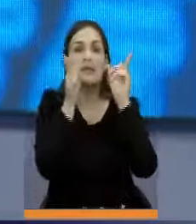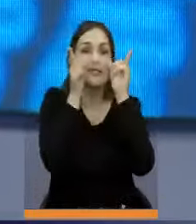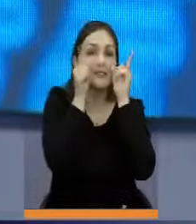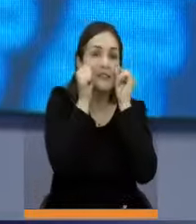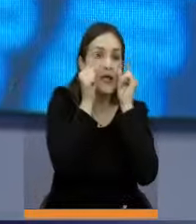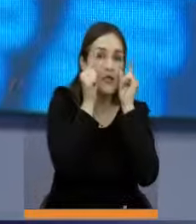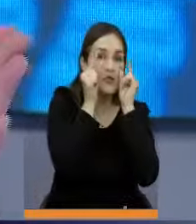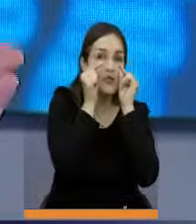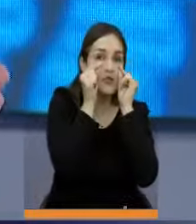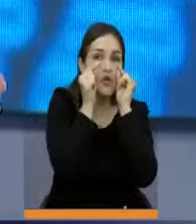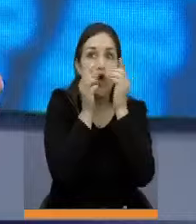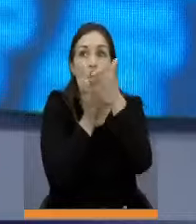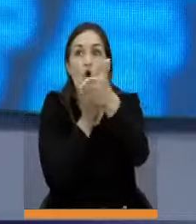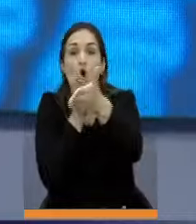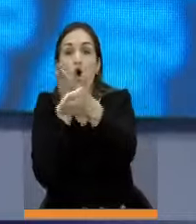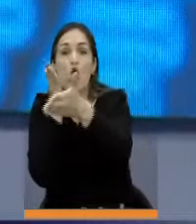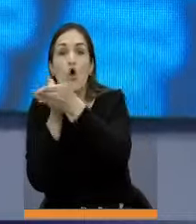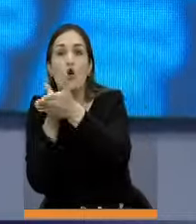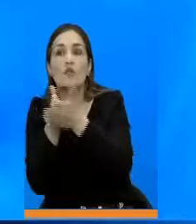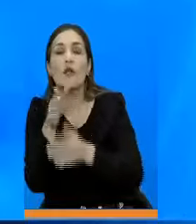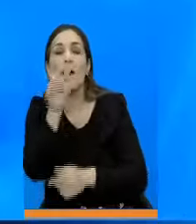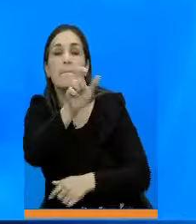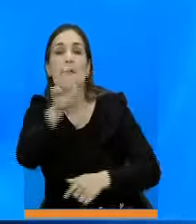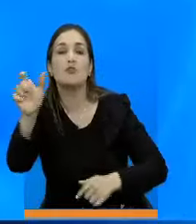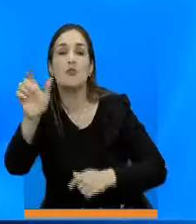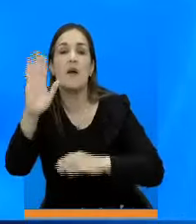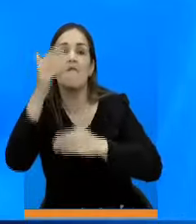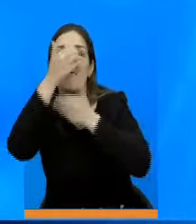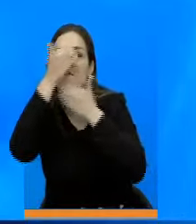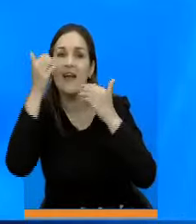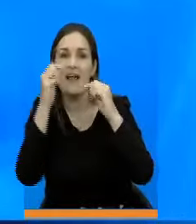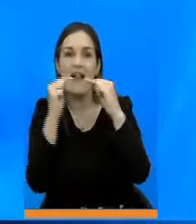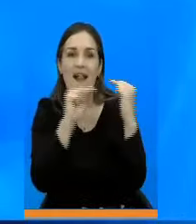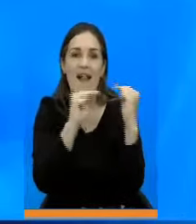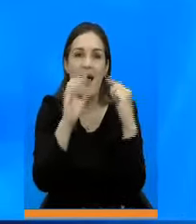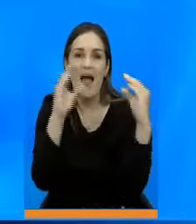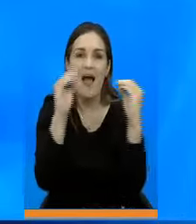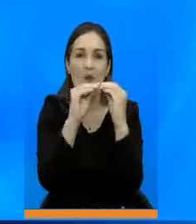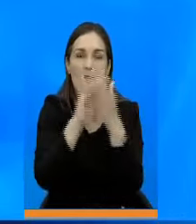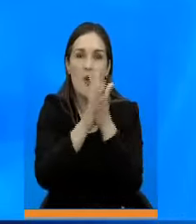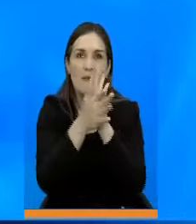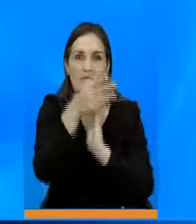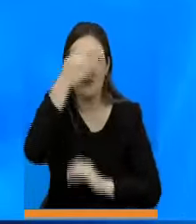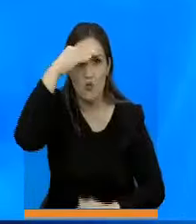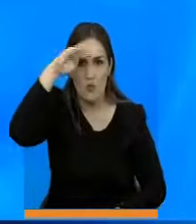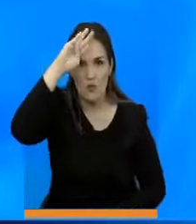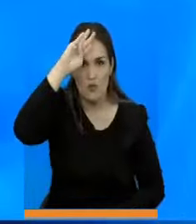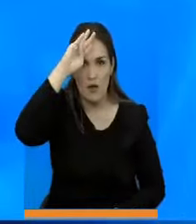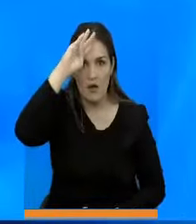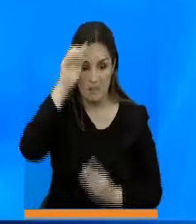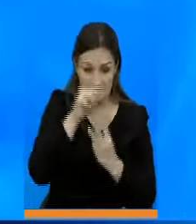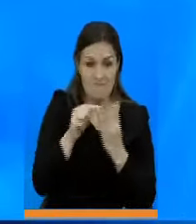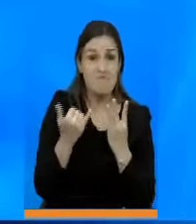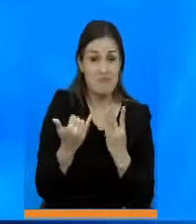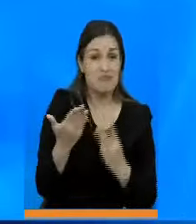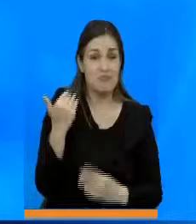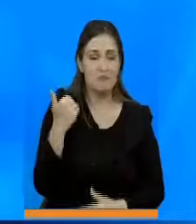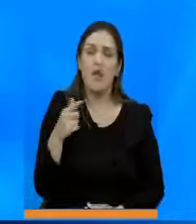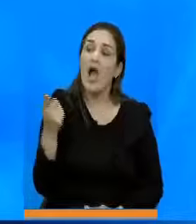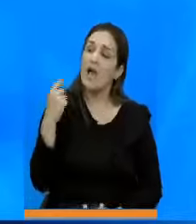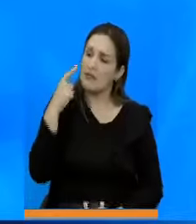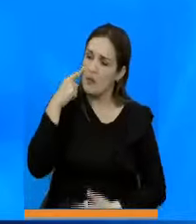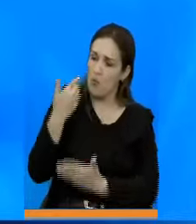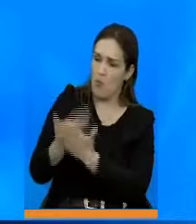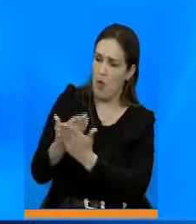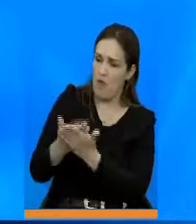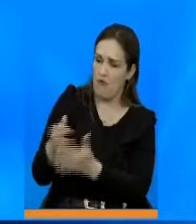del mismo gobierno. Entonces esto es escandaloso. Siempre se ha cuestionado el tema de si hay pruebas. Ustedes ya presentaron el día de ayer una,